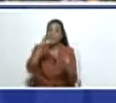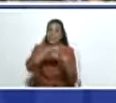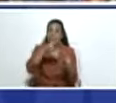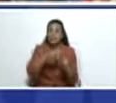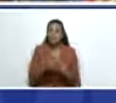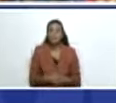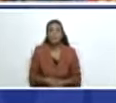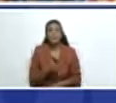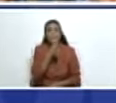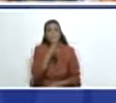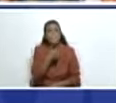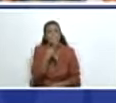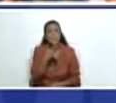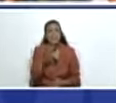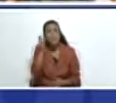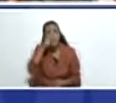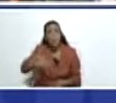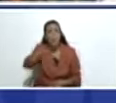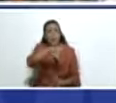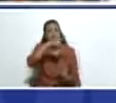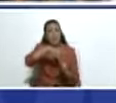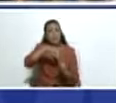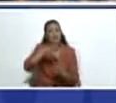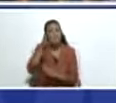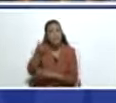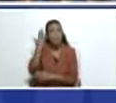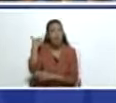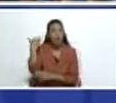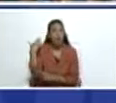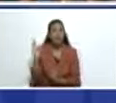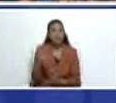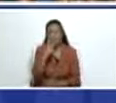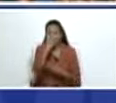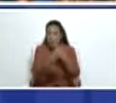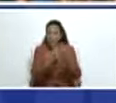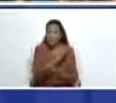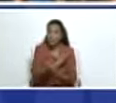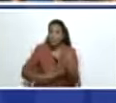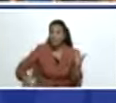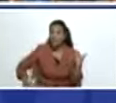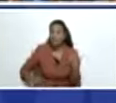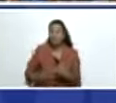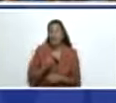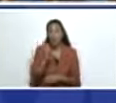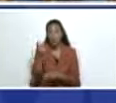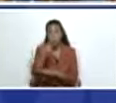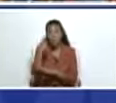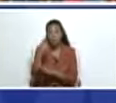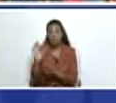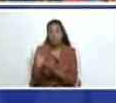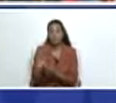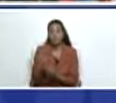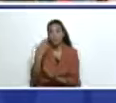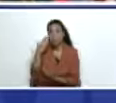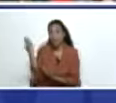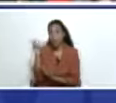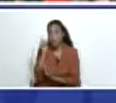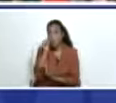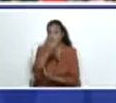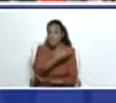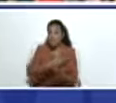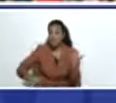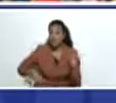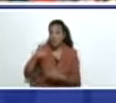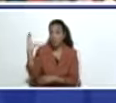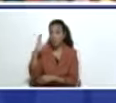Qué bello es el estado Táchira. Silita, ¿te acuerdas que fuimos el otro día a vernos con el presidente Gustavo Petro ahí en la frontera?